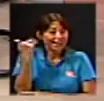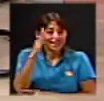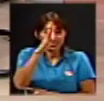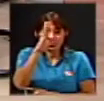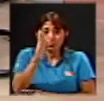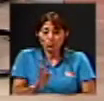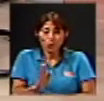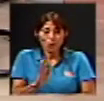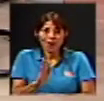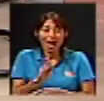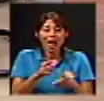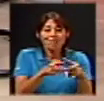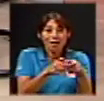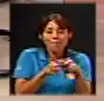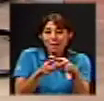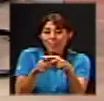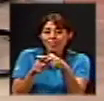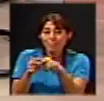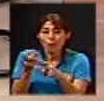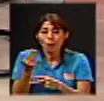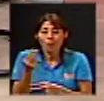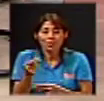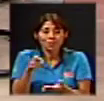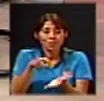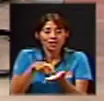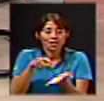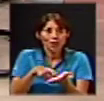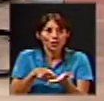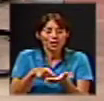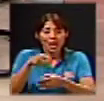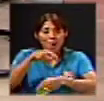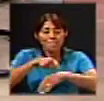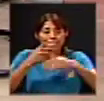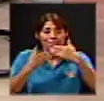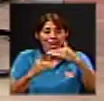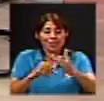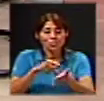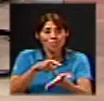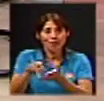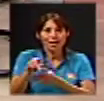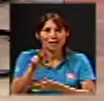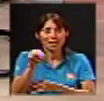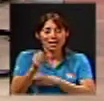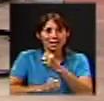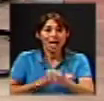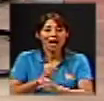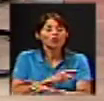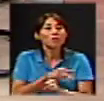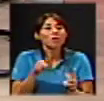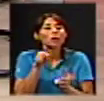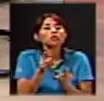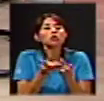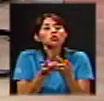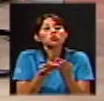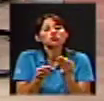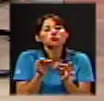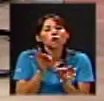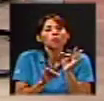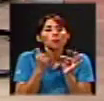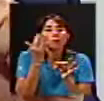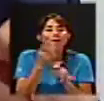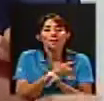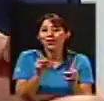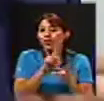papelitos de deuda, pero eso es tapar un portillo, no es resolver un problema. Sí. Tal vez hay